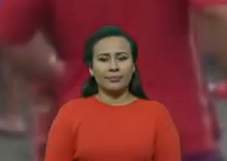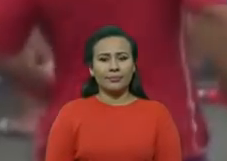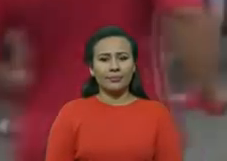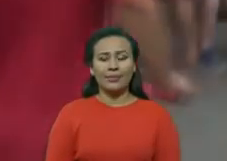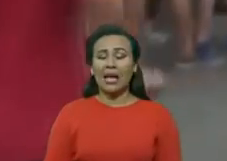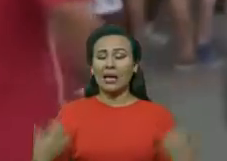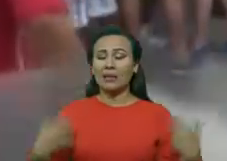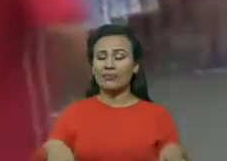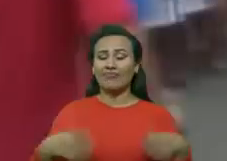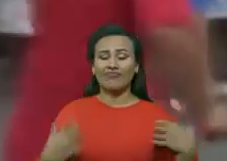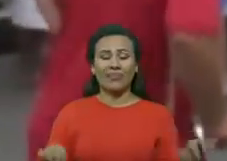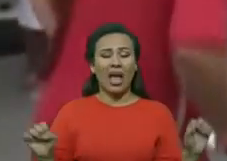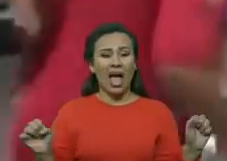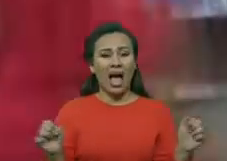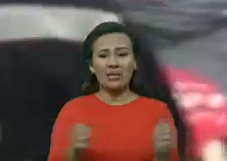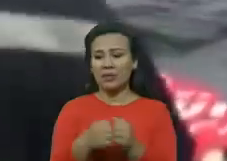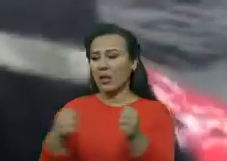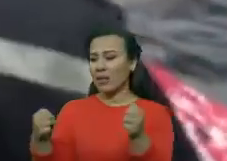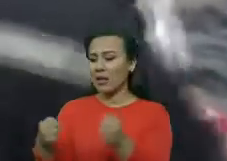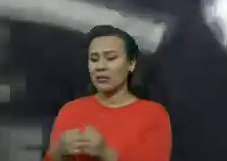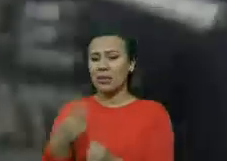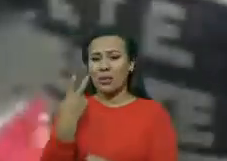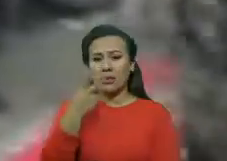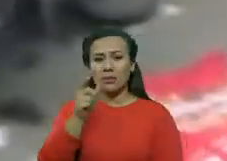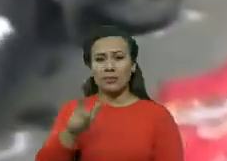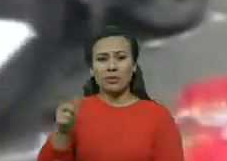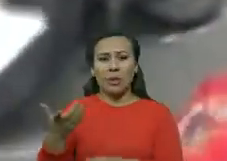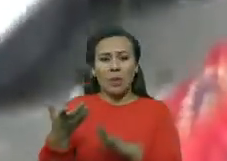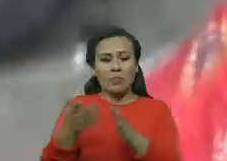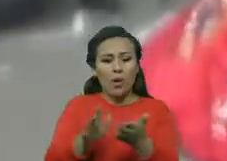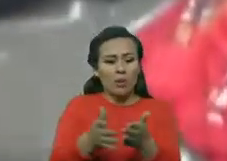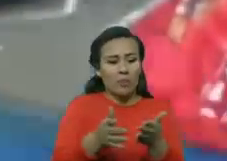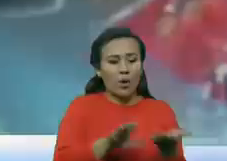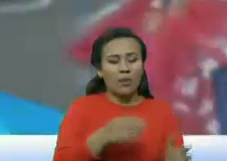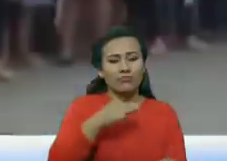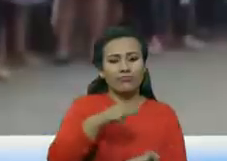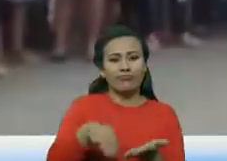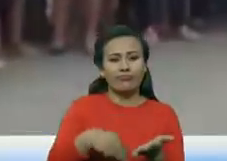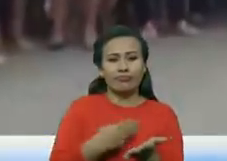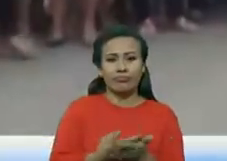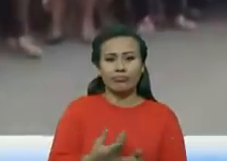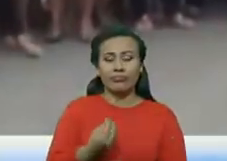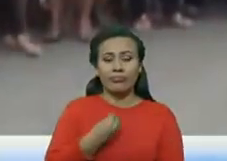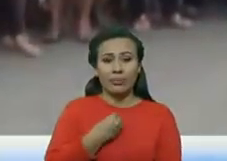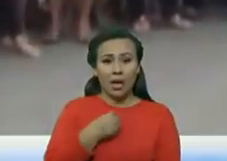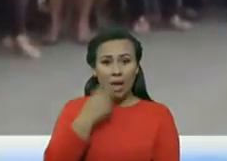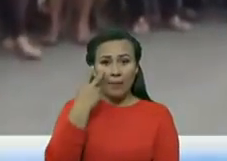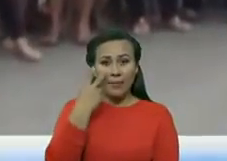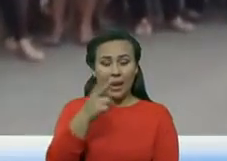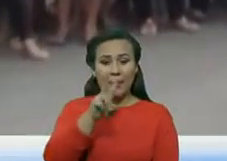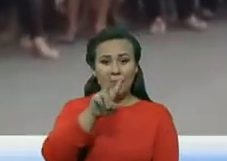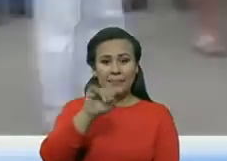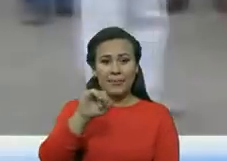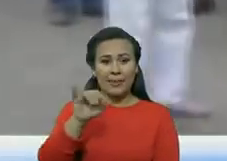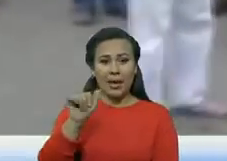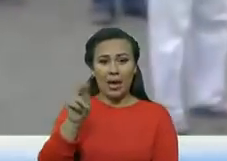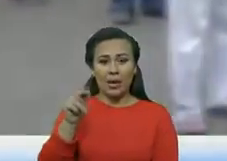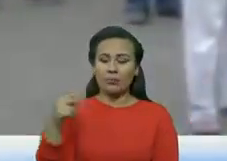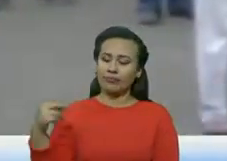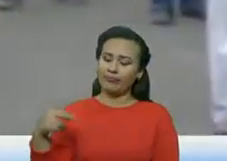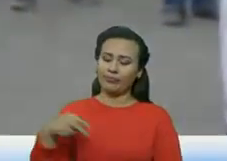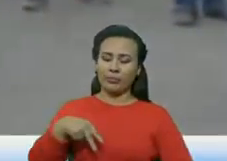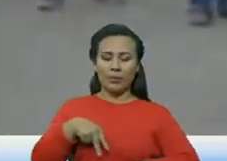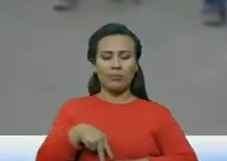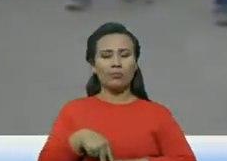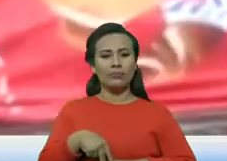Un accidente de tránsito dejó como saldo 2 personas fallecidas en Manabí. La primera víctima fue Vielka Farfán Peatón, que en la parada de bus